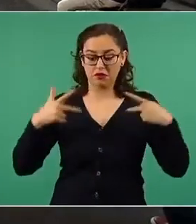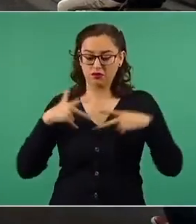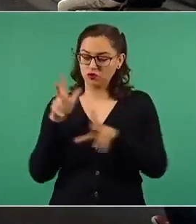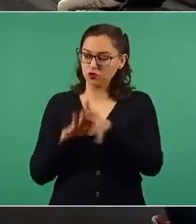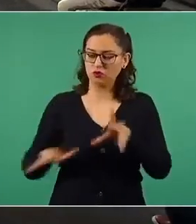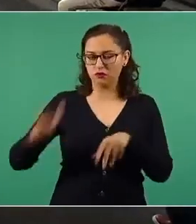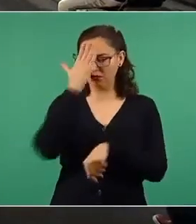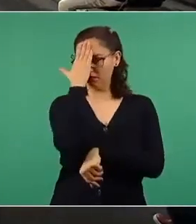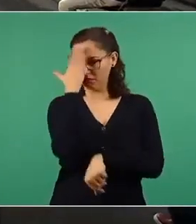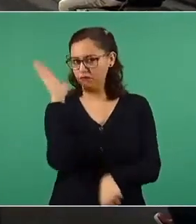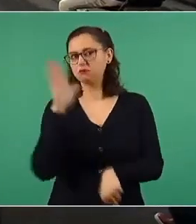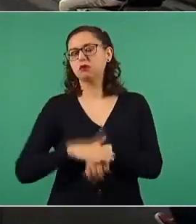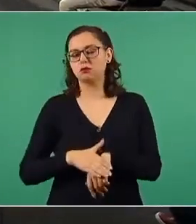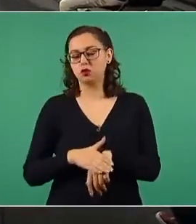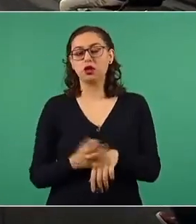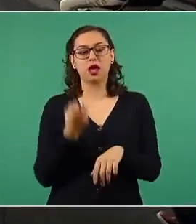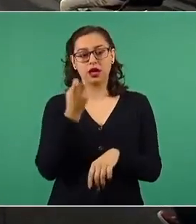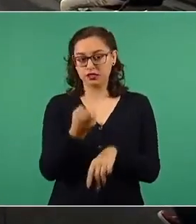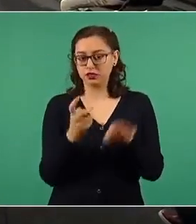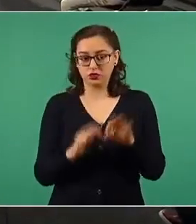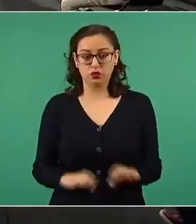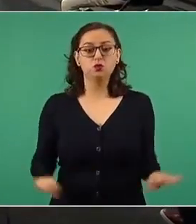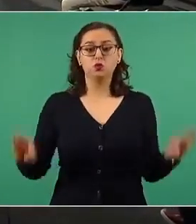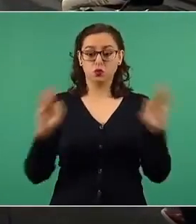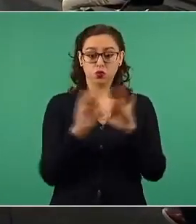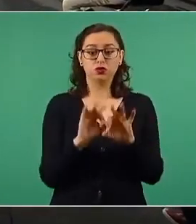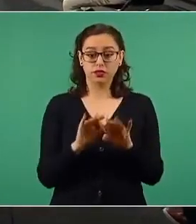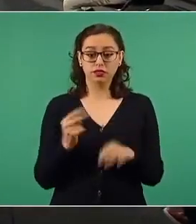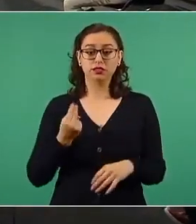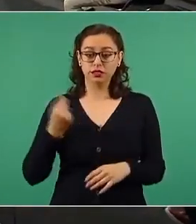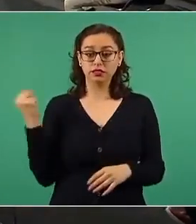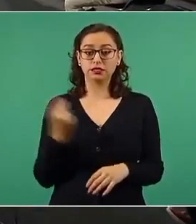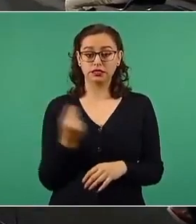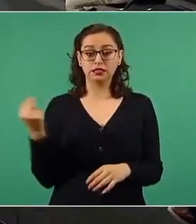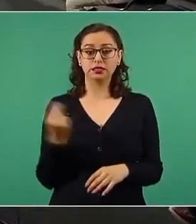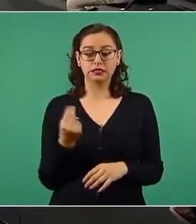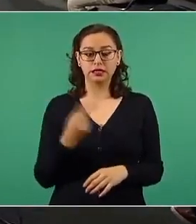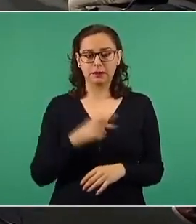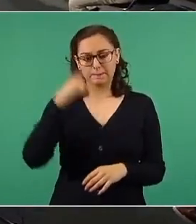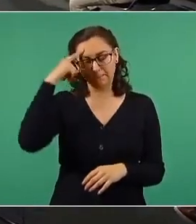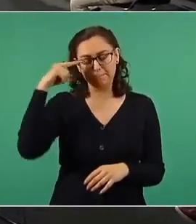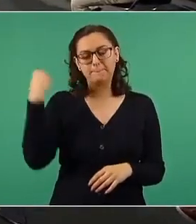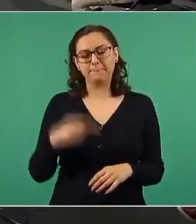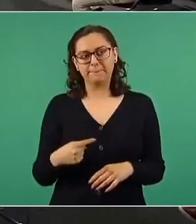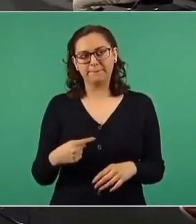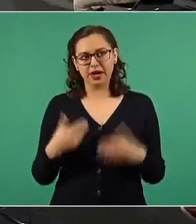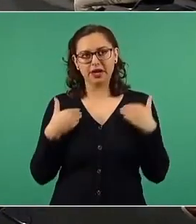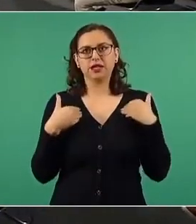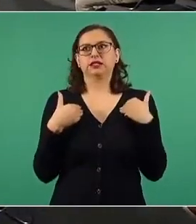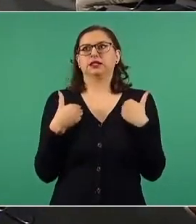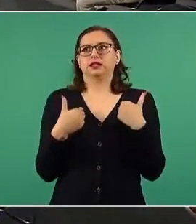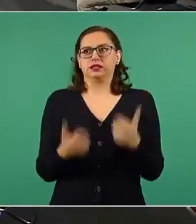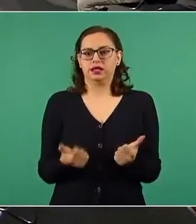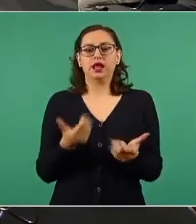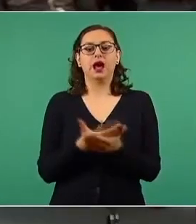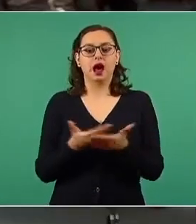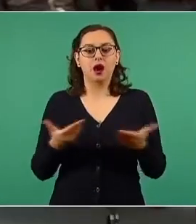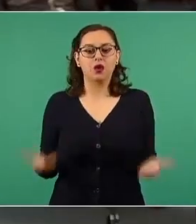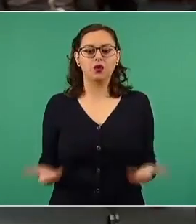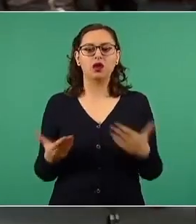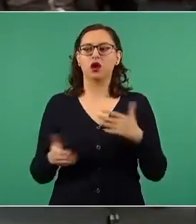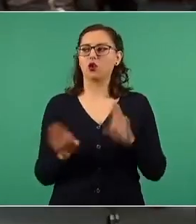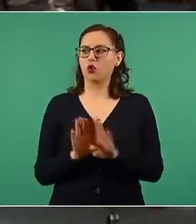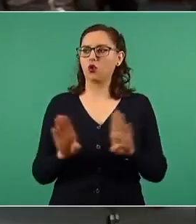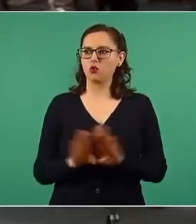importante que los mexicanos conozcamos pues todo esto para comprender en qué momento estamos ahora, ¿no?